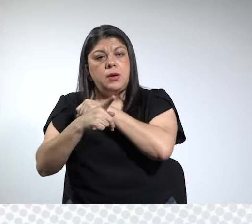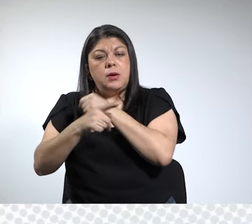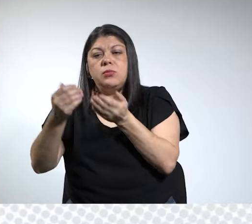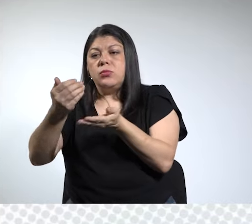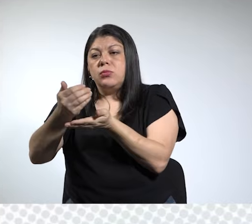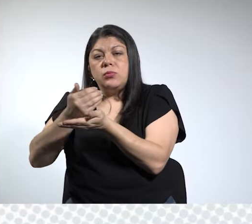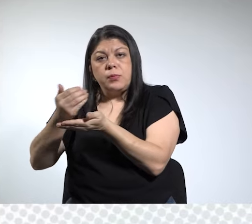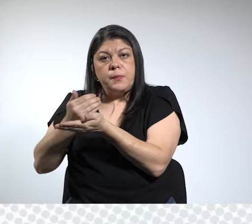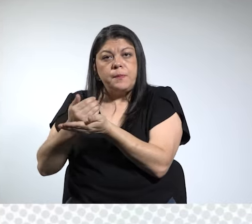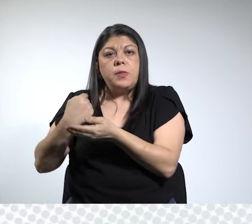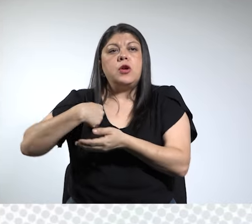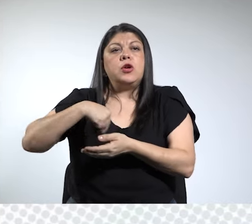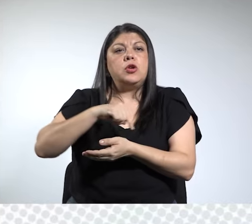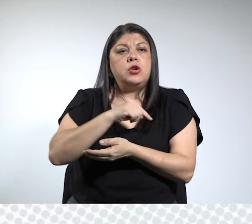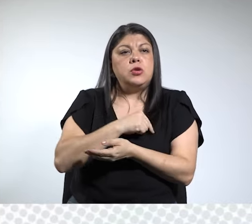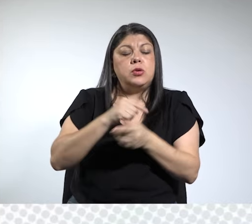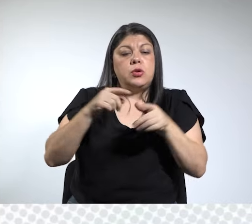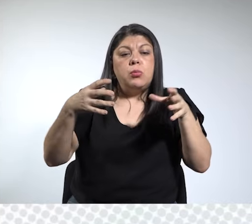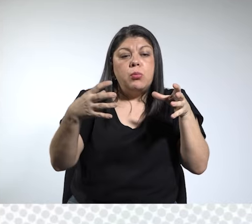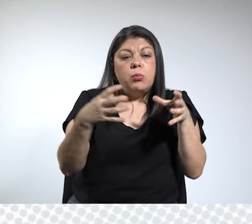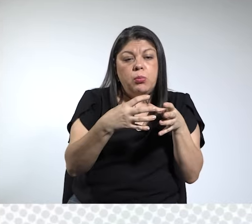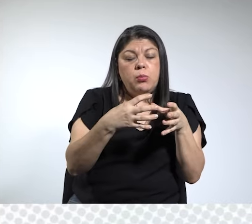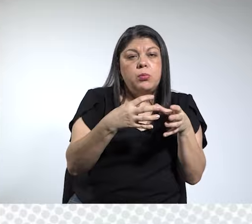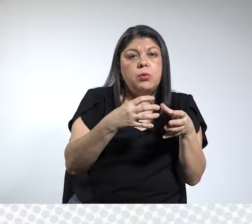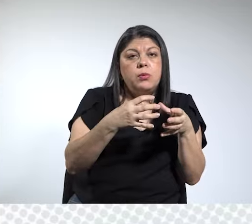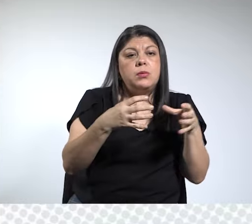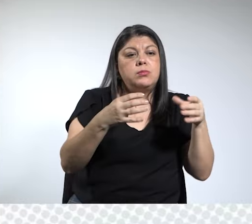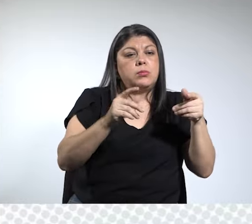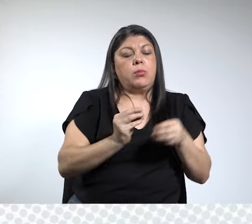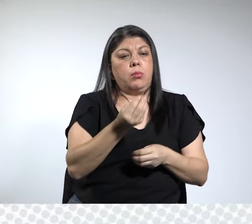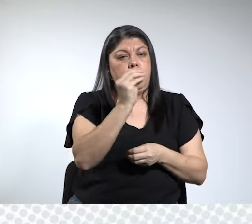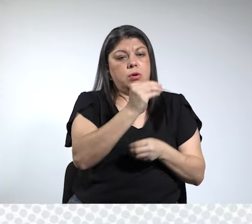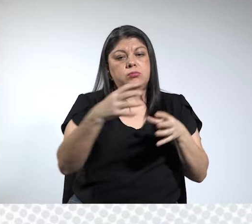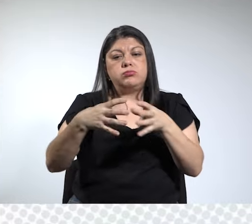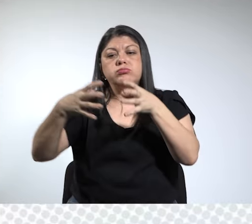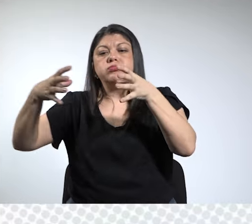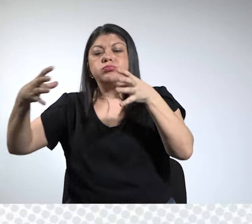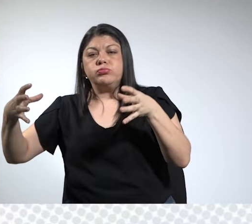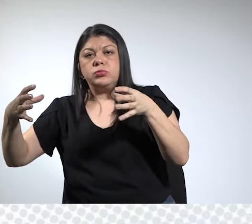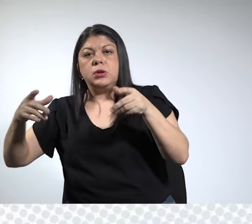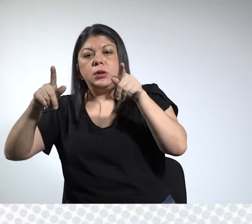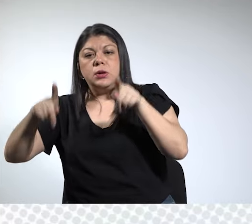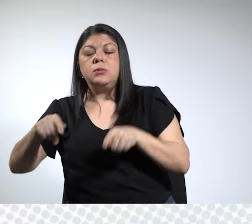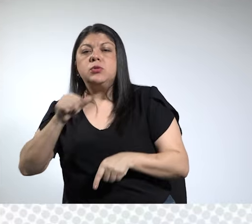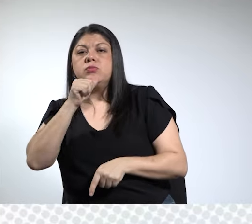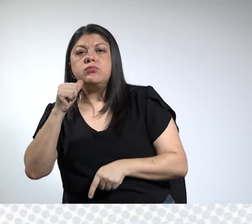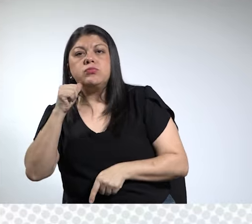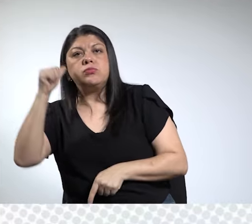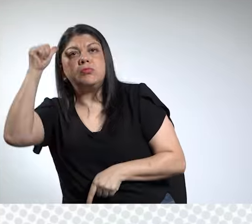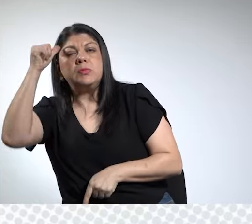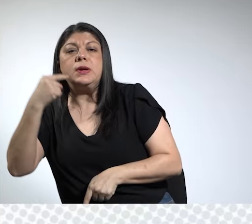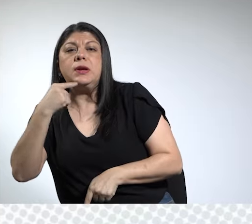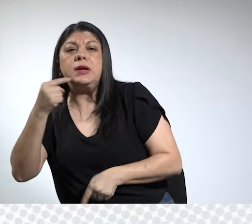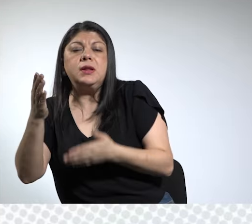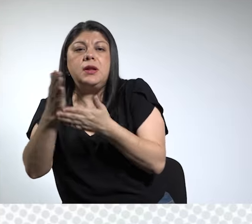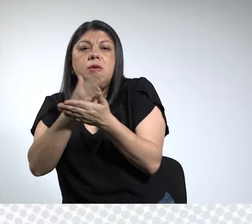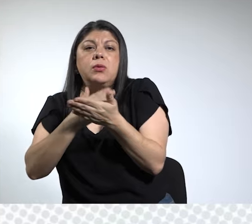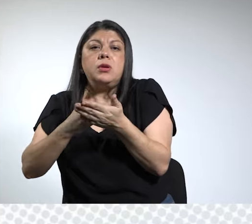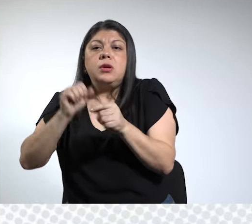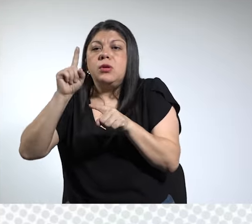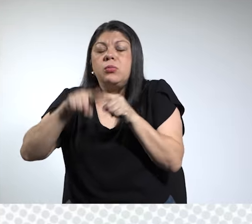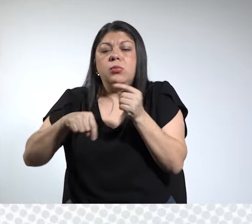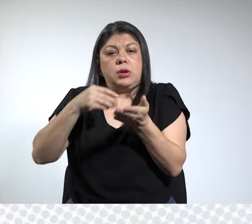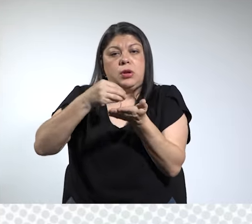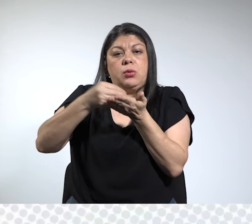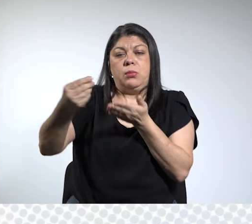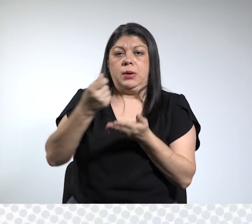invirtiendo y hoy tenemos muy pocas personas jóvenes frente a una población adulta mayor que dice, por ejemplo, entre otras cosas, que sus pensiones